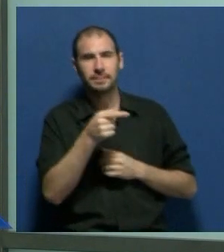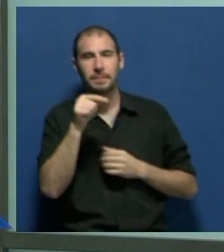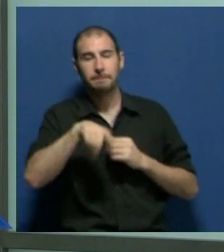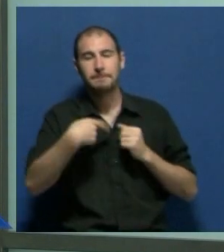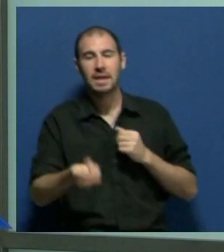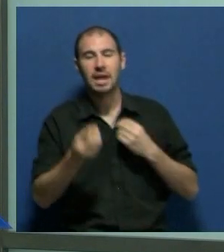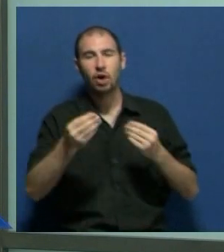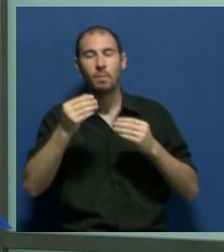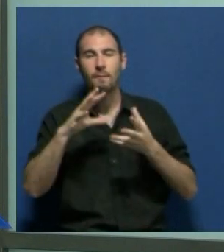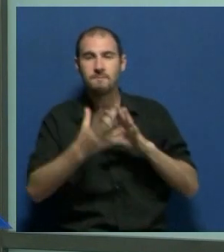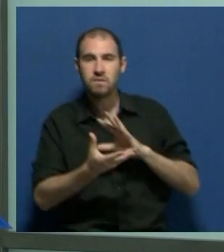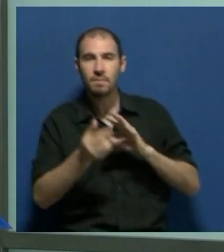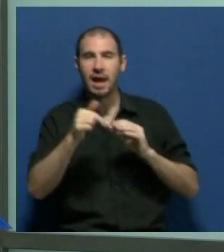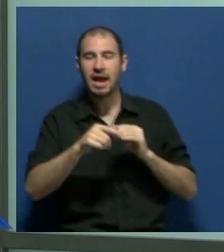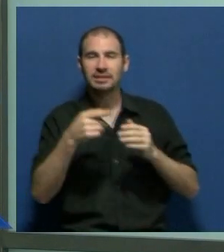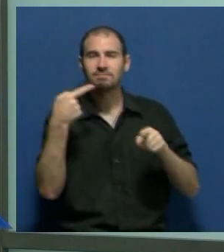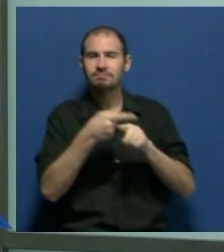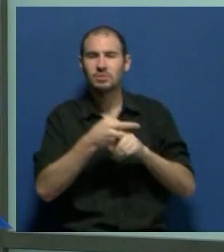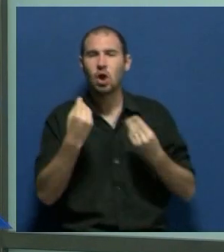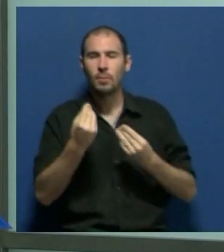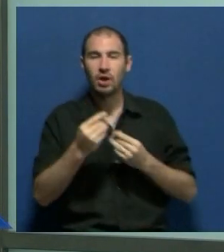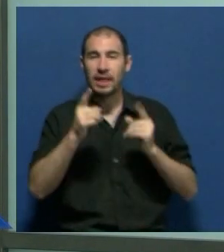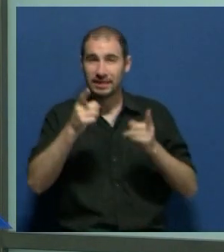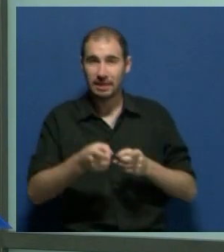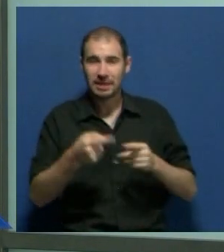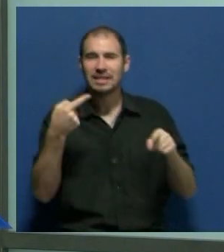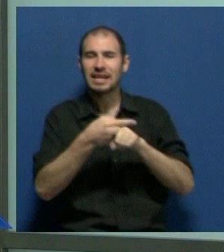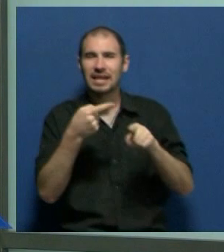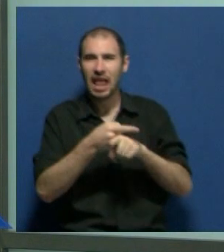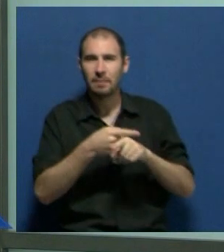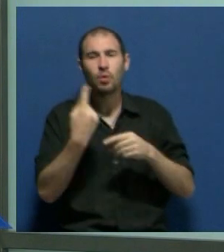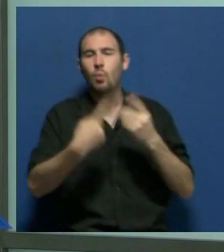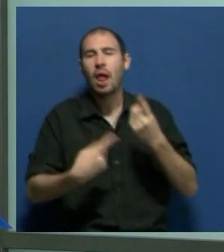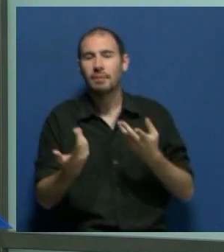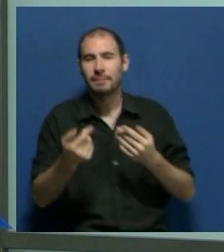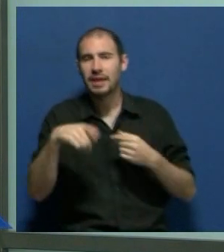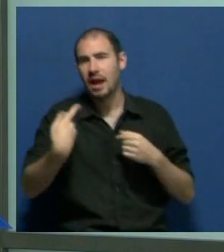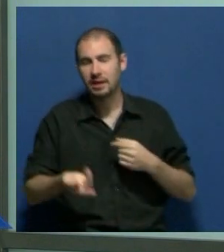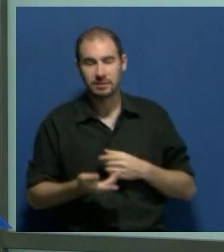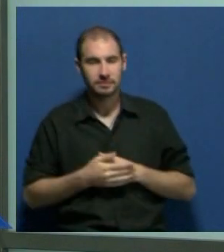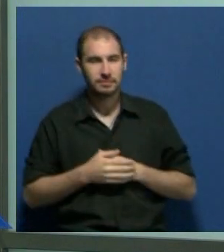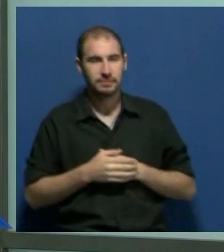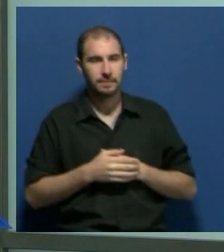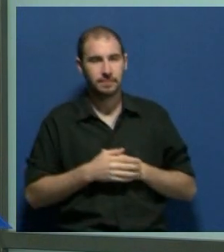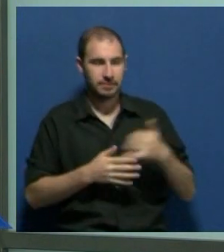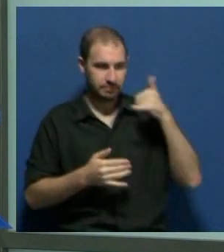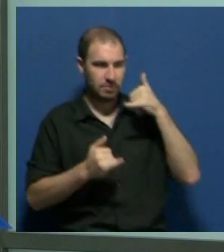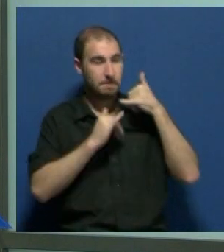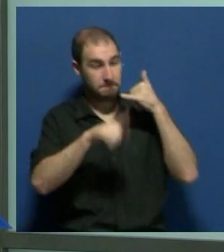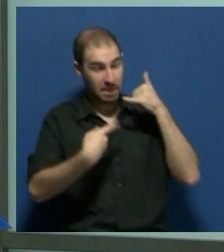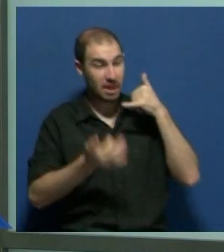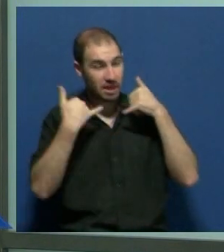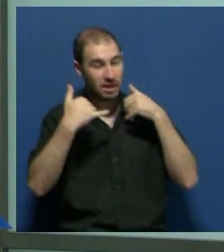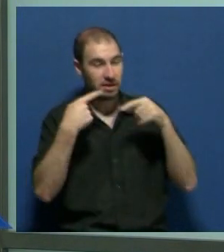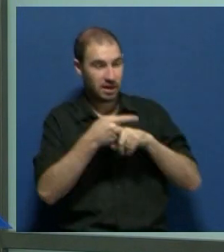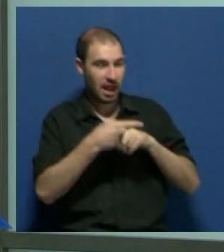ser mañana la modalidad de esta protesta y cuáles son los reclamos que se van a manifestar mañana. Bueno, los reclamos, la